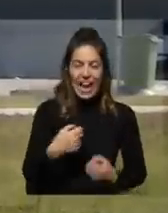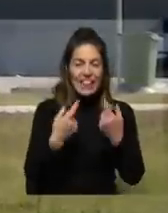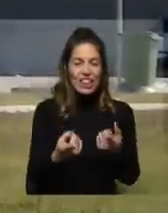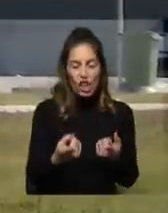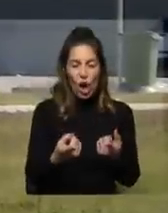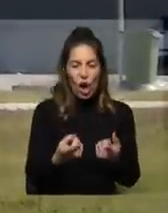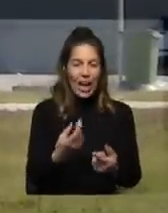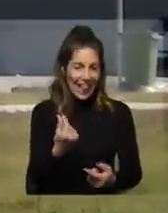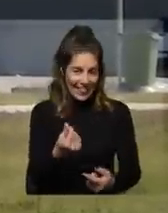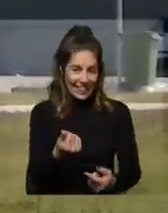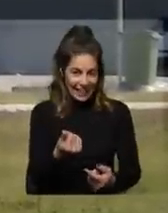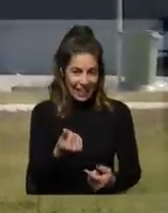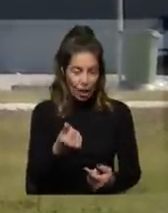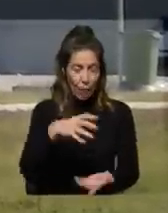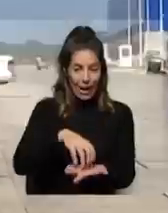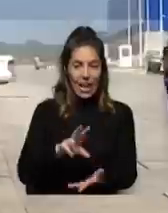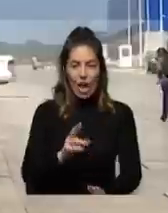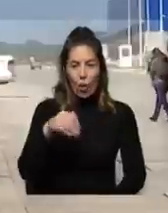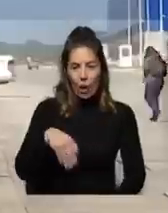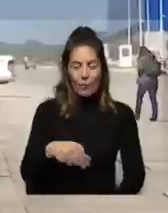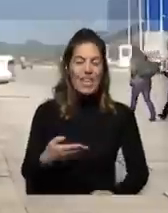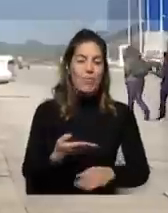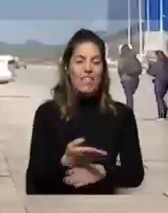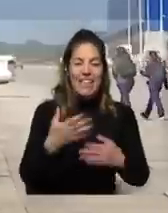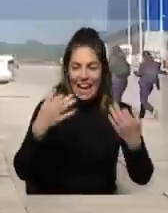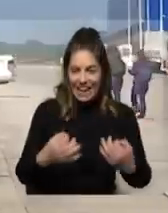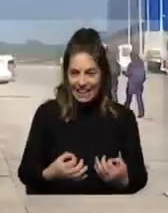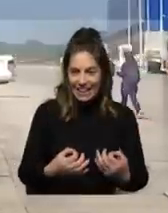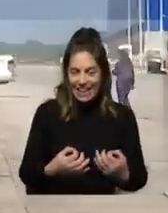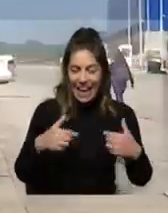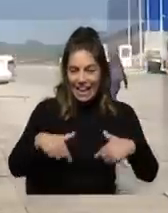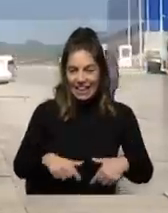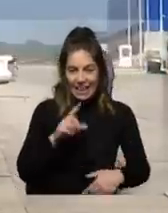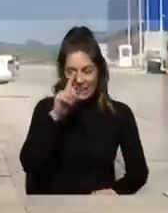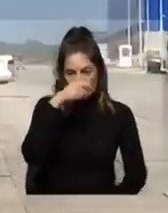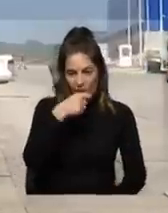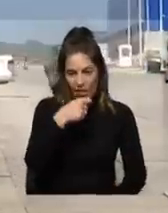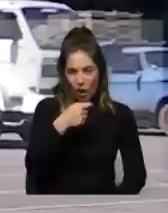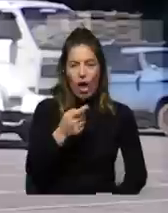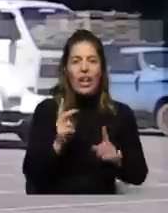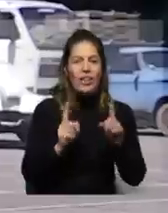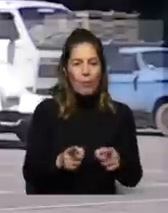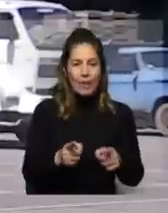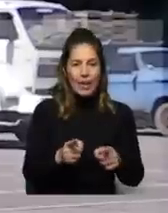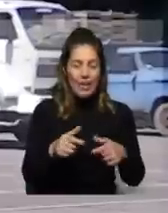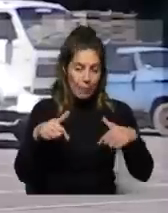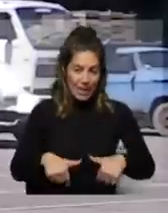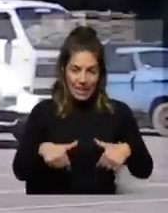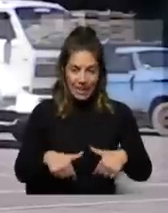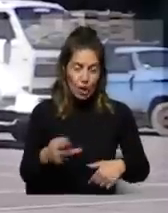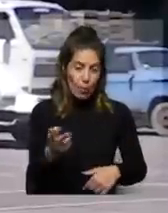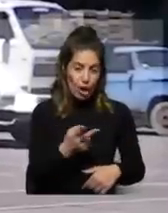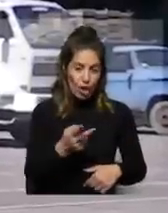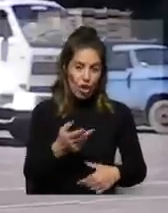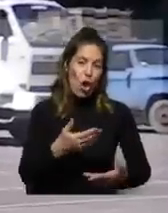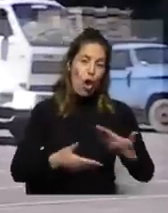pide la adicional al Ministerio de ganadería y a la intendencia de Montevideo porque ambas entidades comparten la gobernanza según otegui estas negociaciones